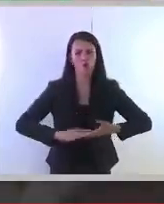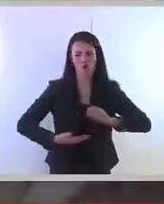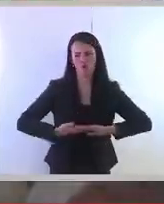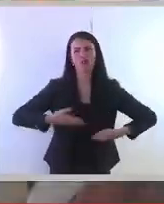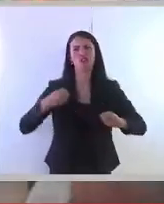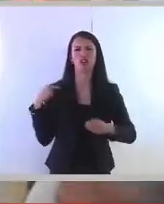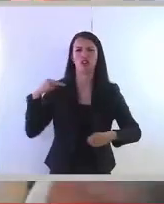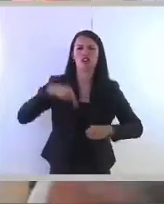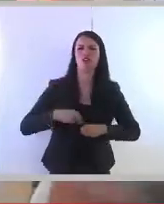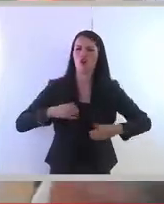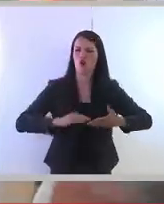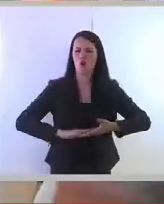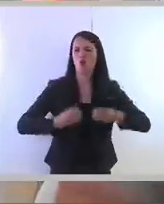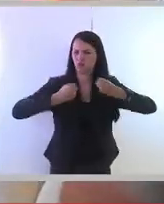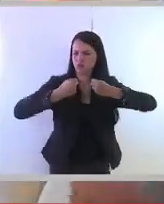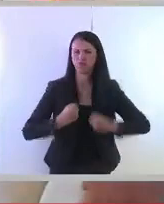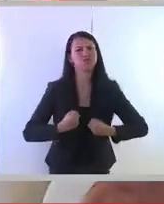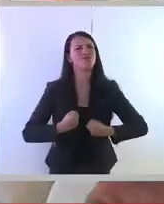¡Guardia, guardia!